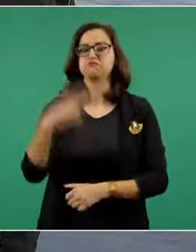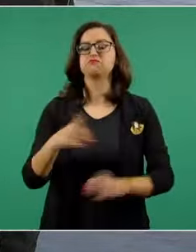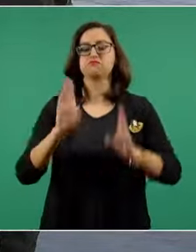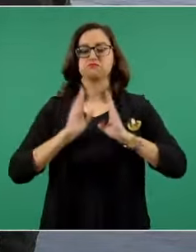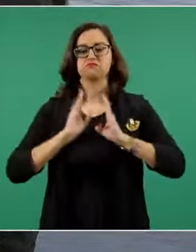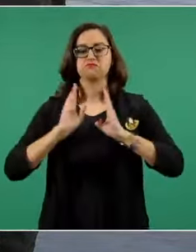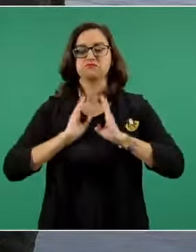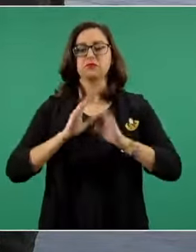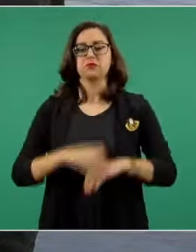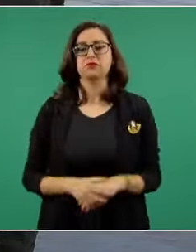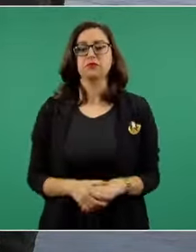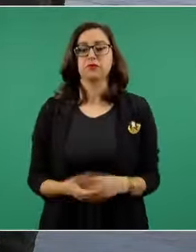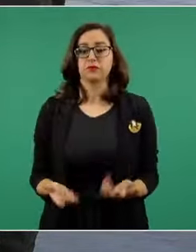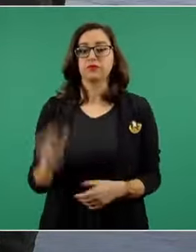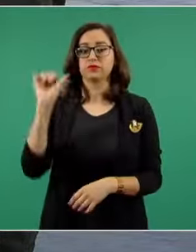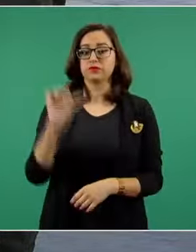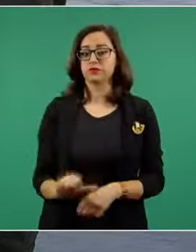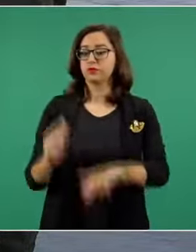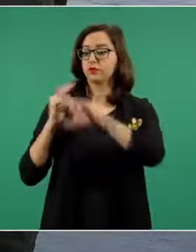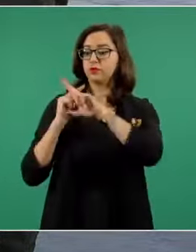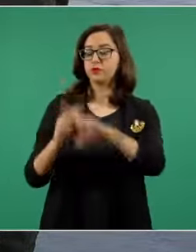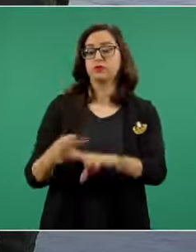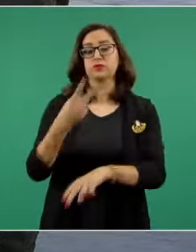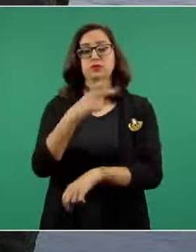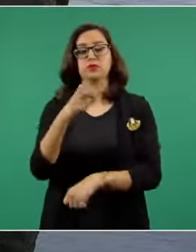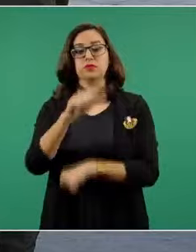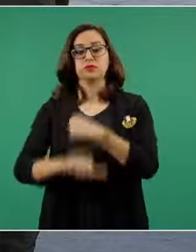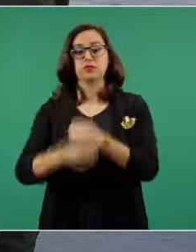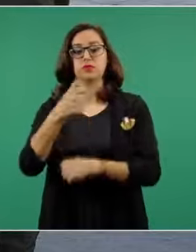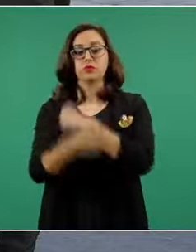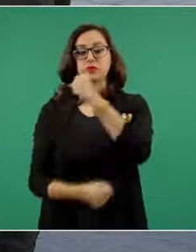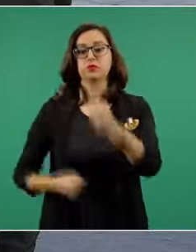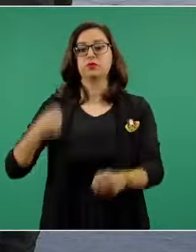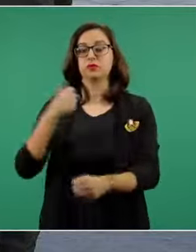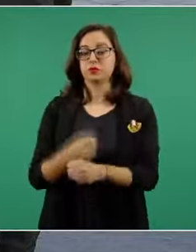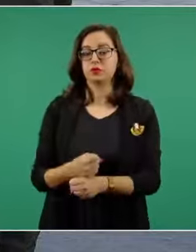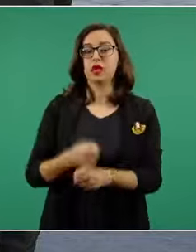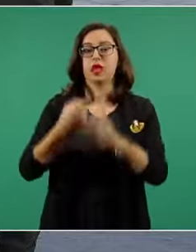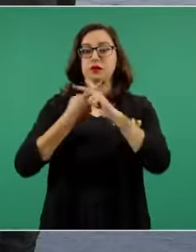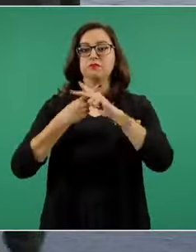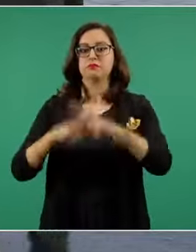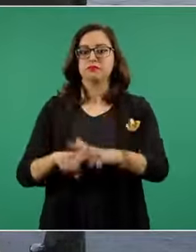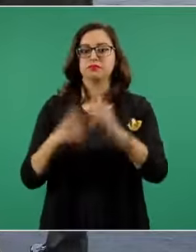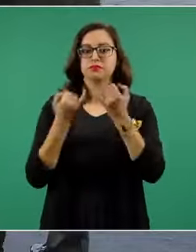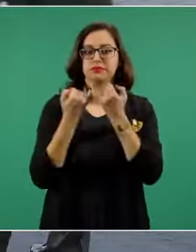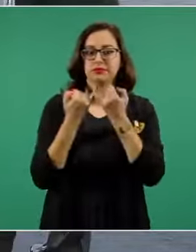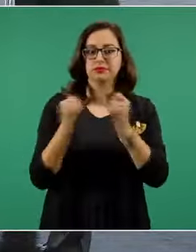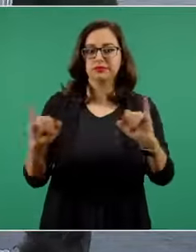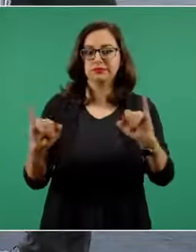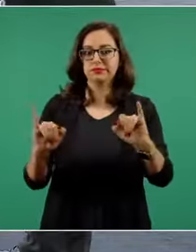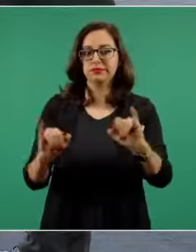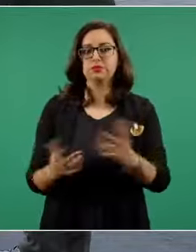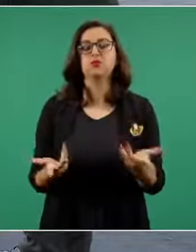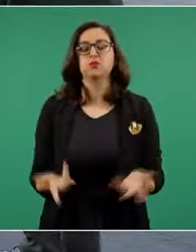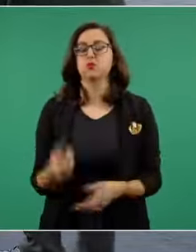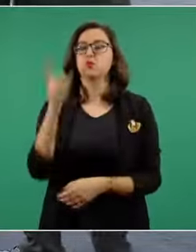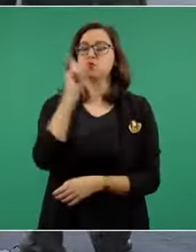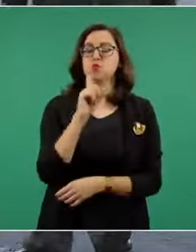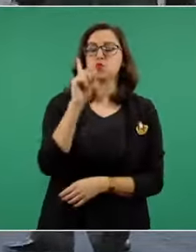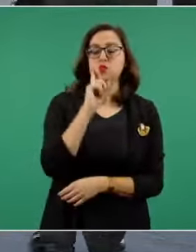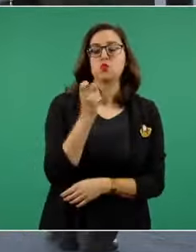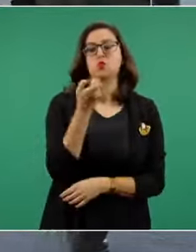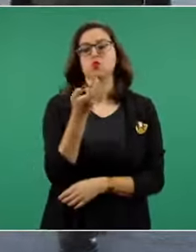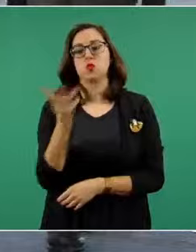donde celebramos 211 años del inicio del movimiento por la lucha de independencia, las mujeres y hombres